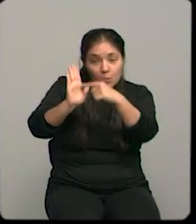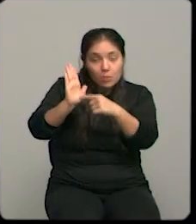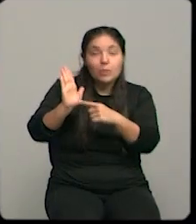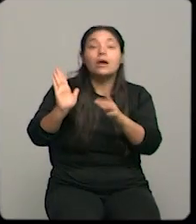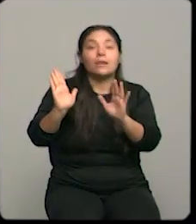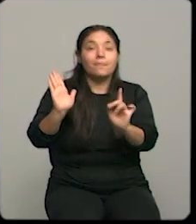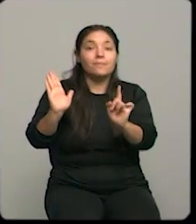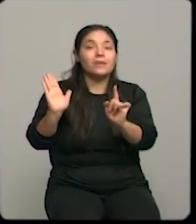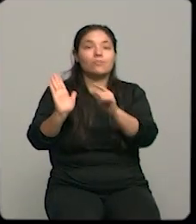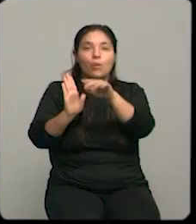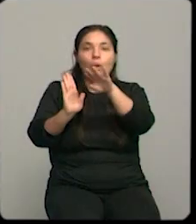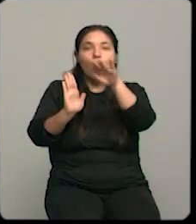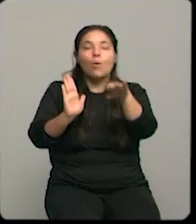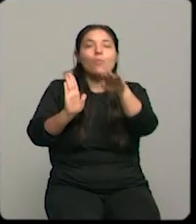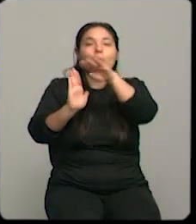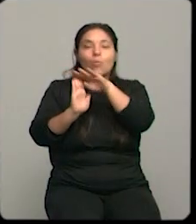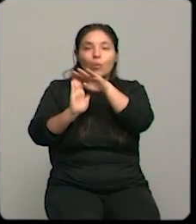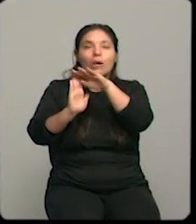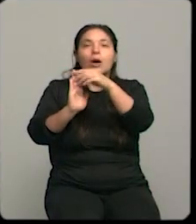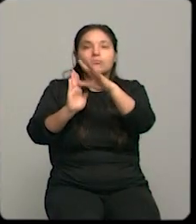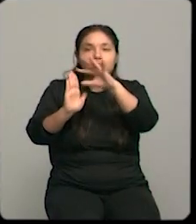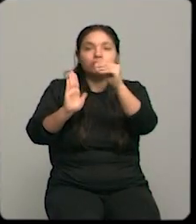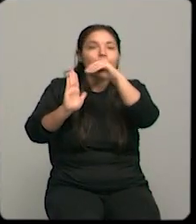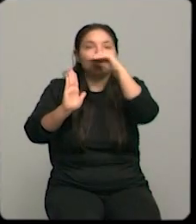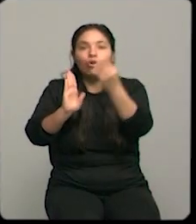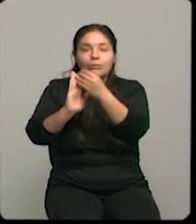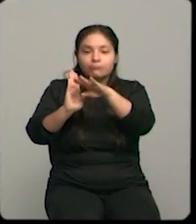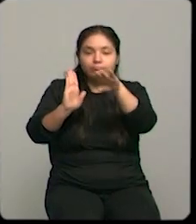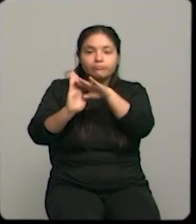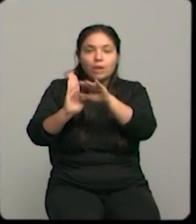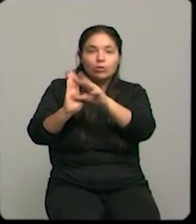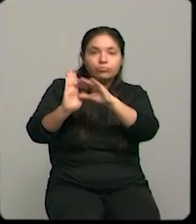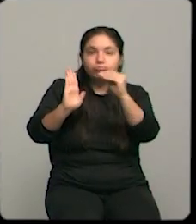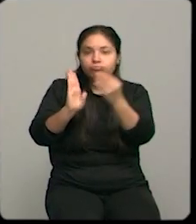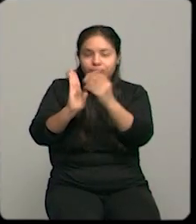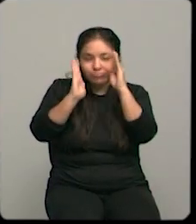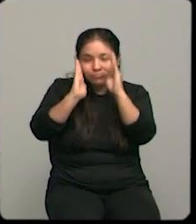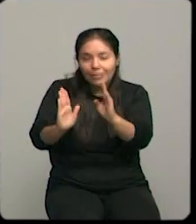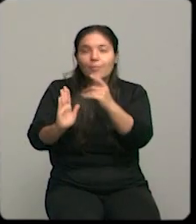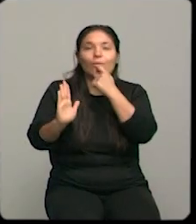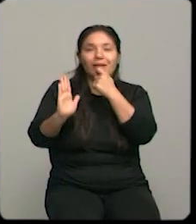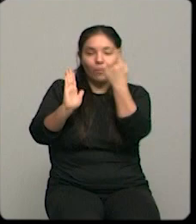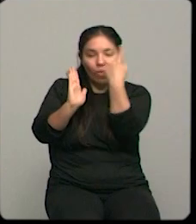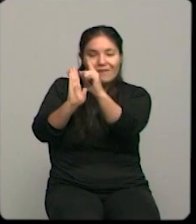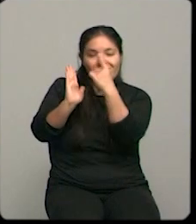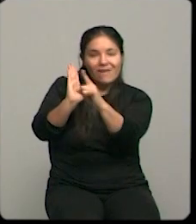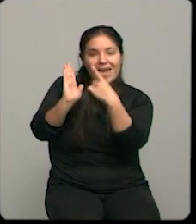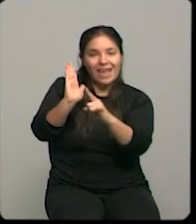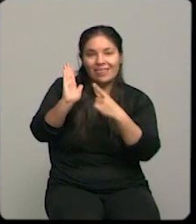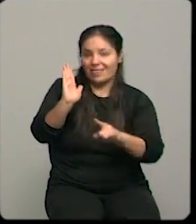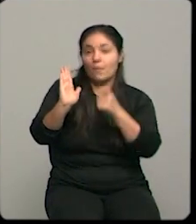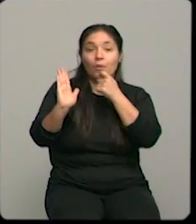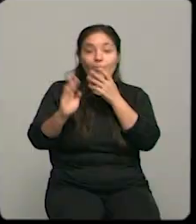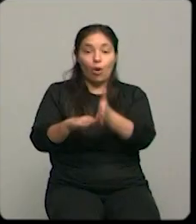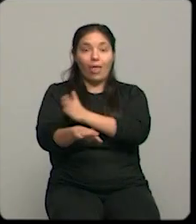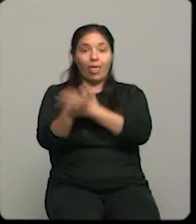que representa cada programa. Nosotros cada semana tenemos un concierto distinto. Claro. Entonces, si no lo trabajaste con mucha